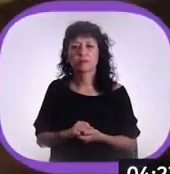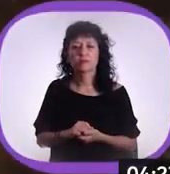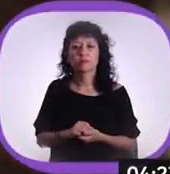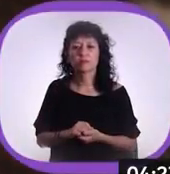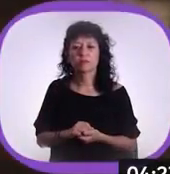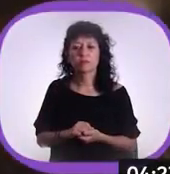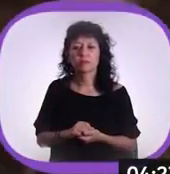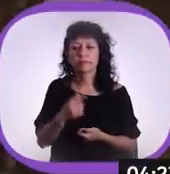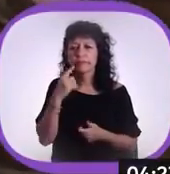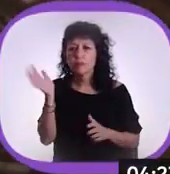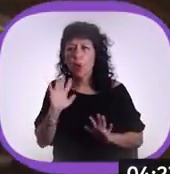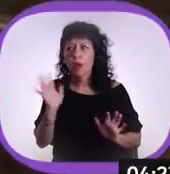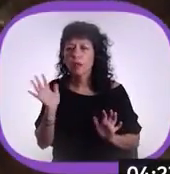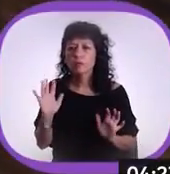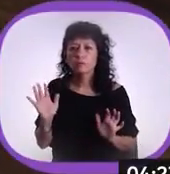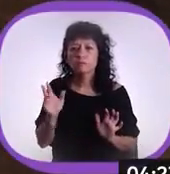¡Hola!